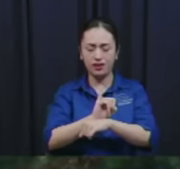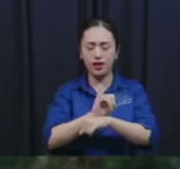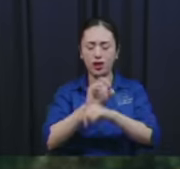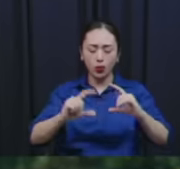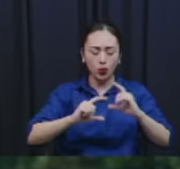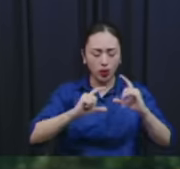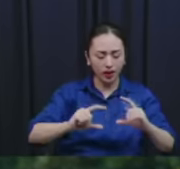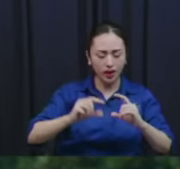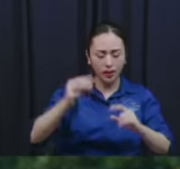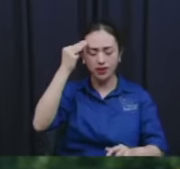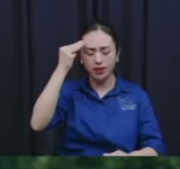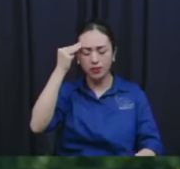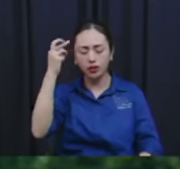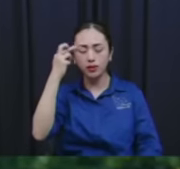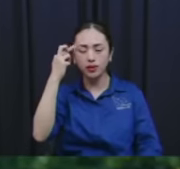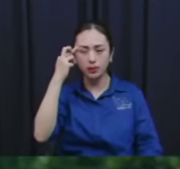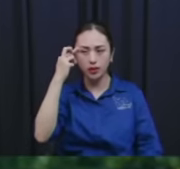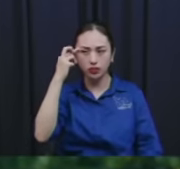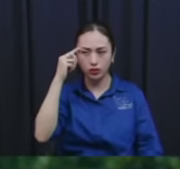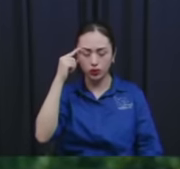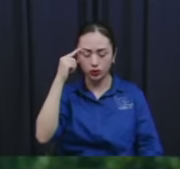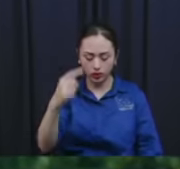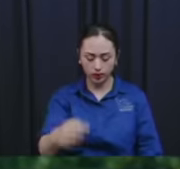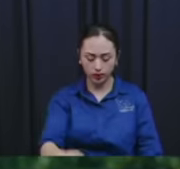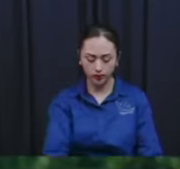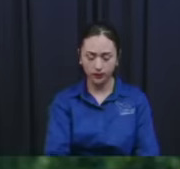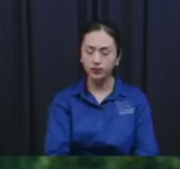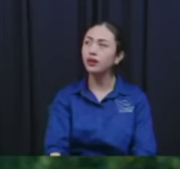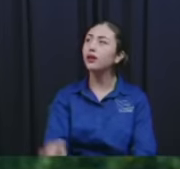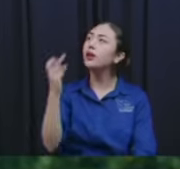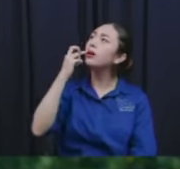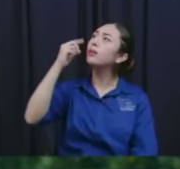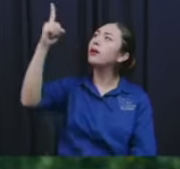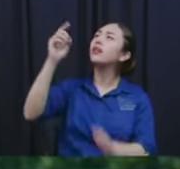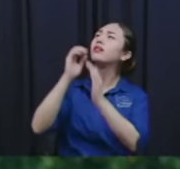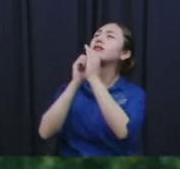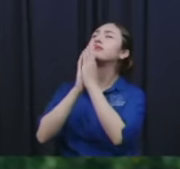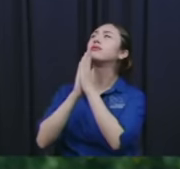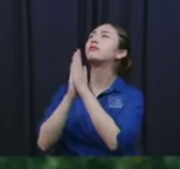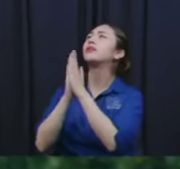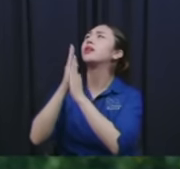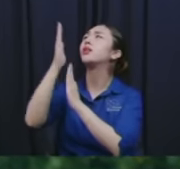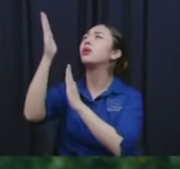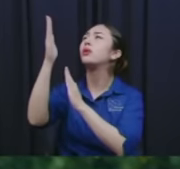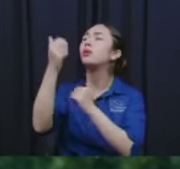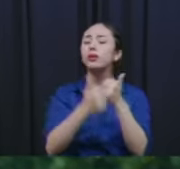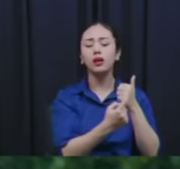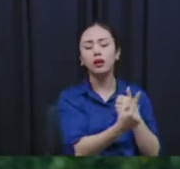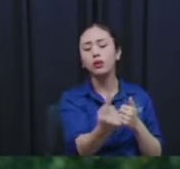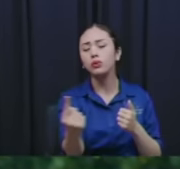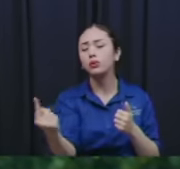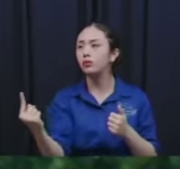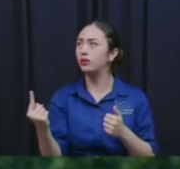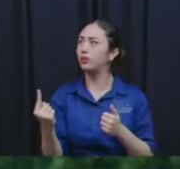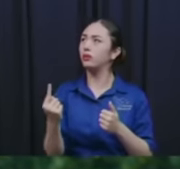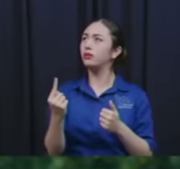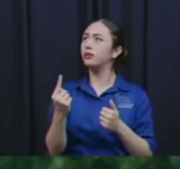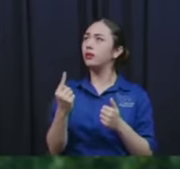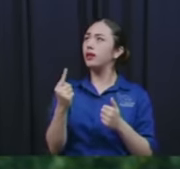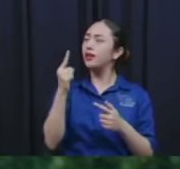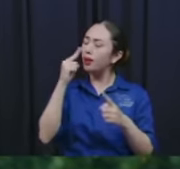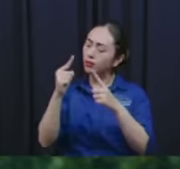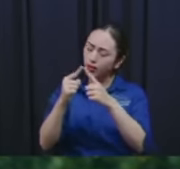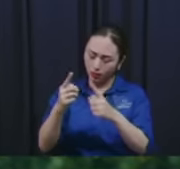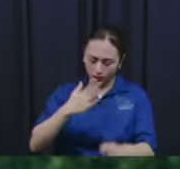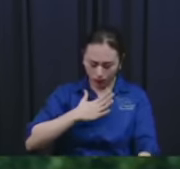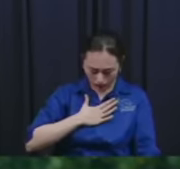nuestros pensamientos padre te ruego por cada uno de mis hermanos te ruego por mí mismo señor pero no solamente por